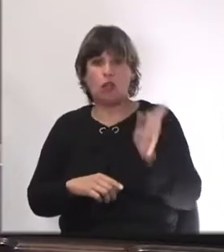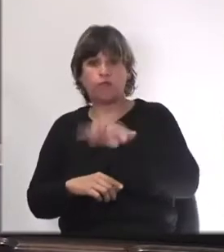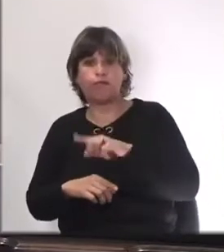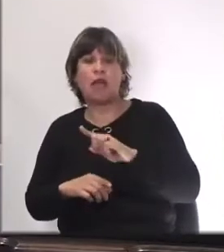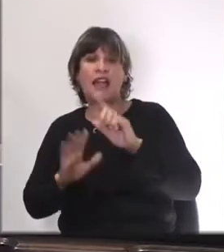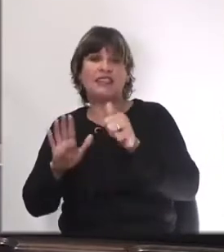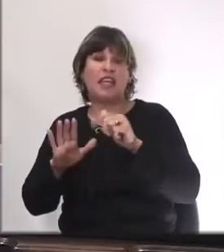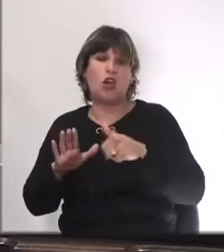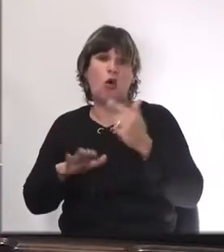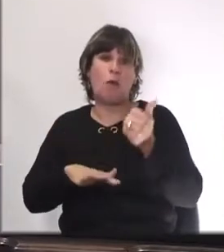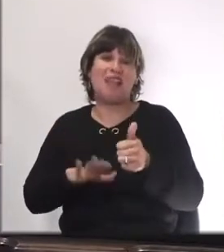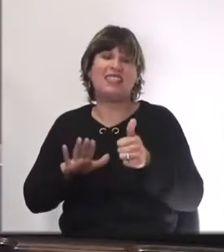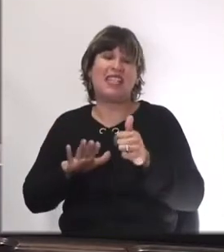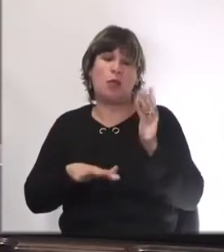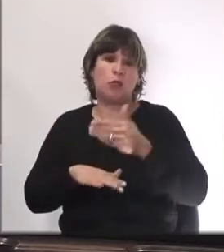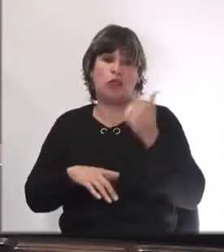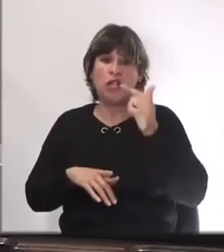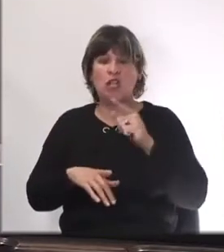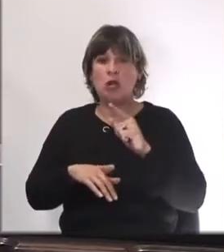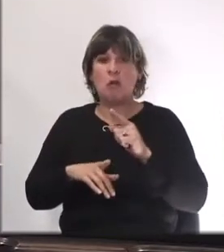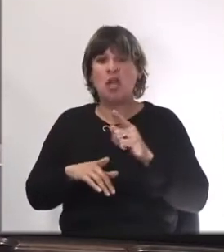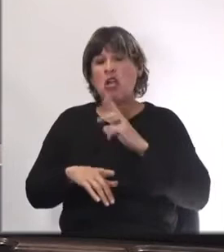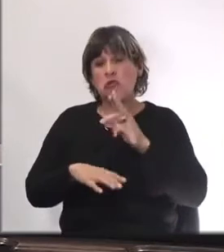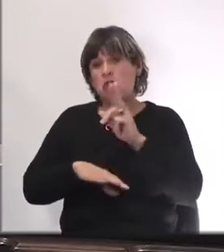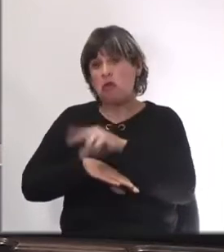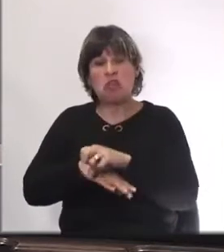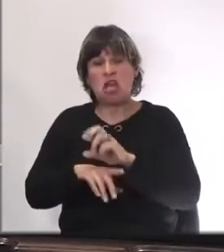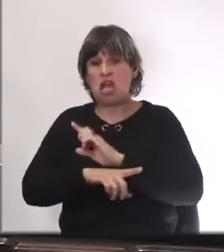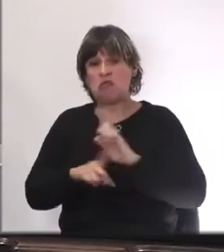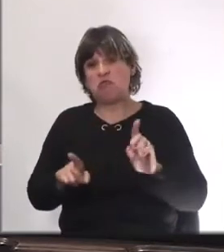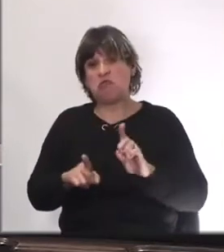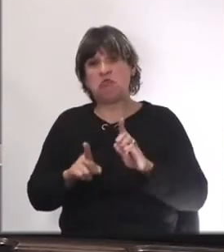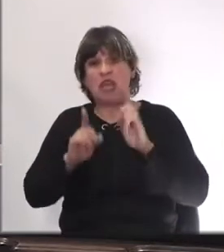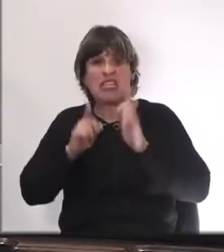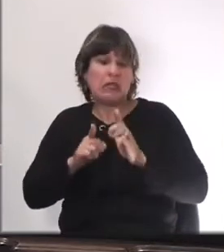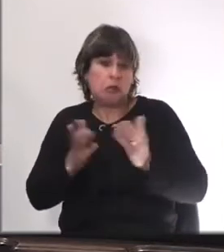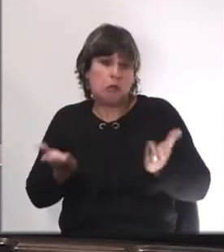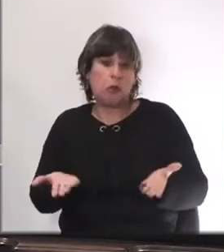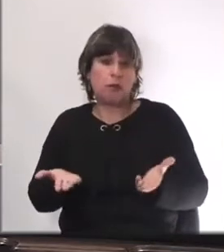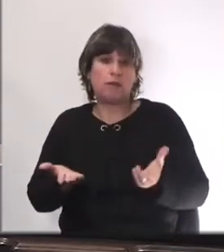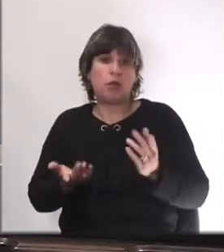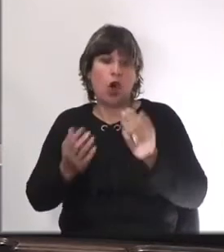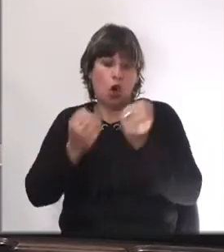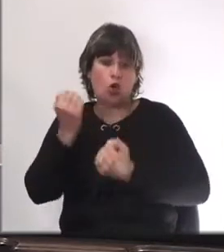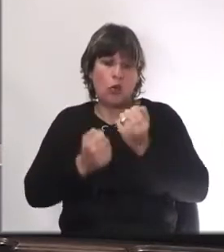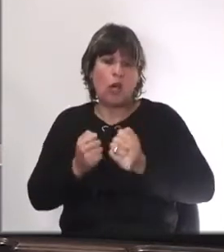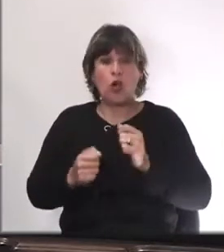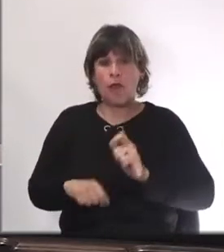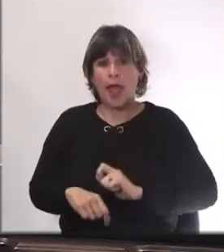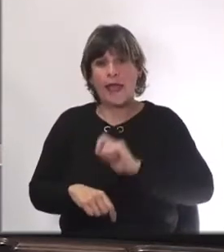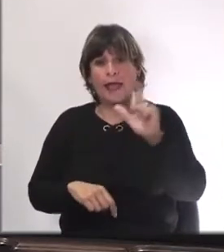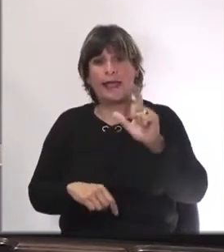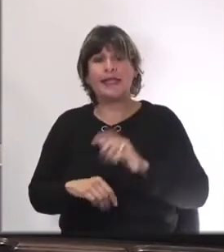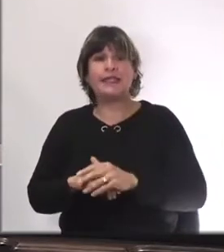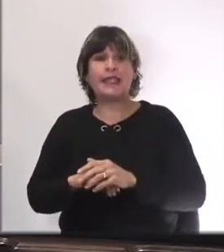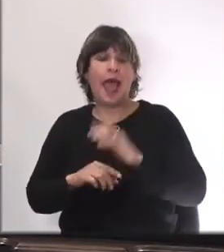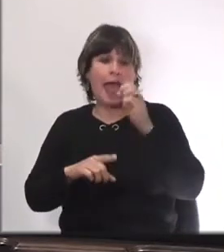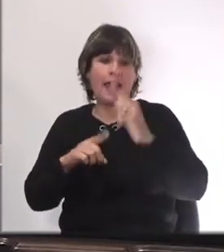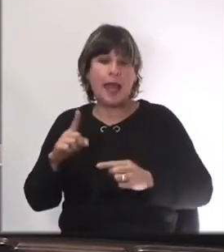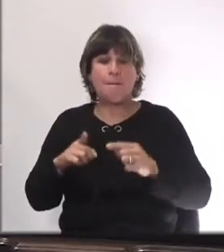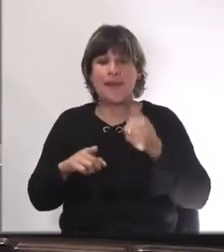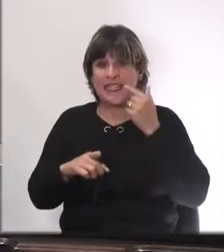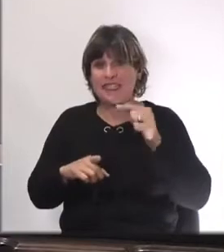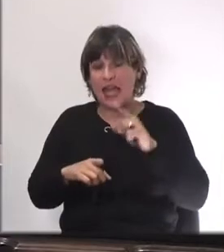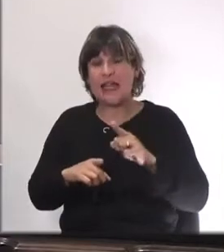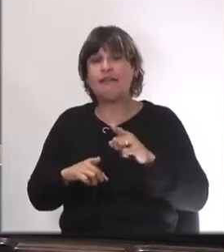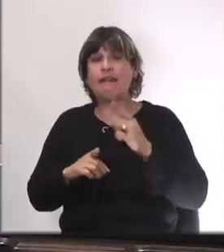resultado fiscal es exactamente el mismo con una economía que crece la mitad de lo que